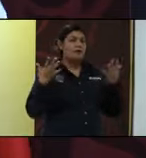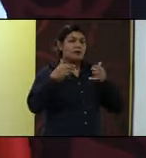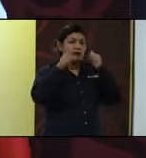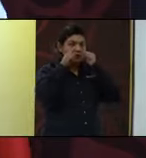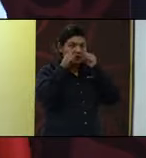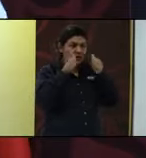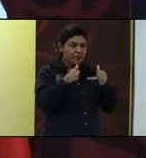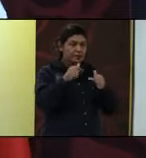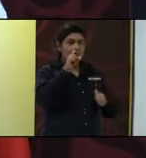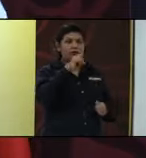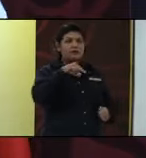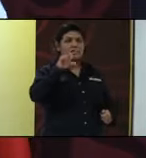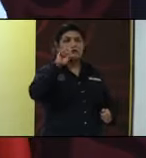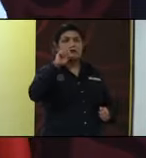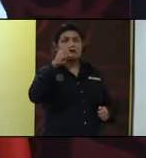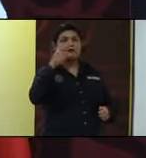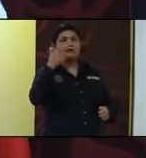atendido